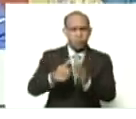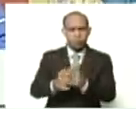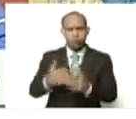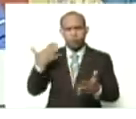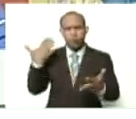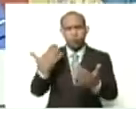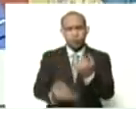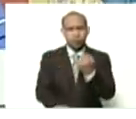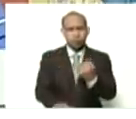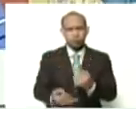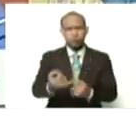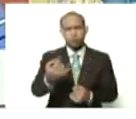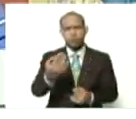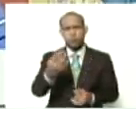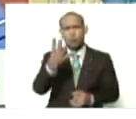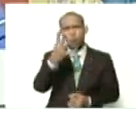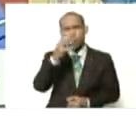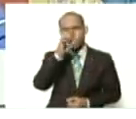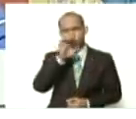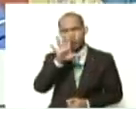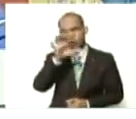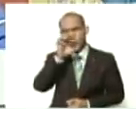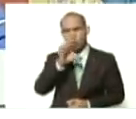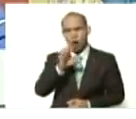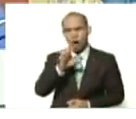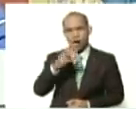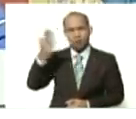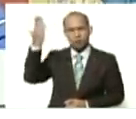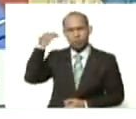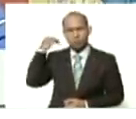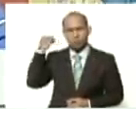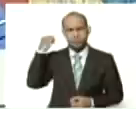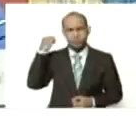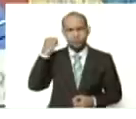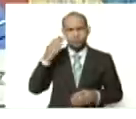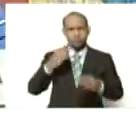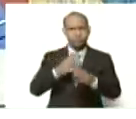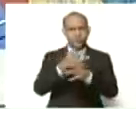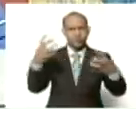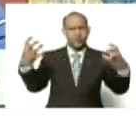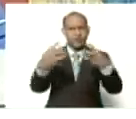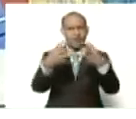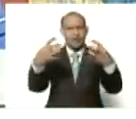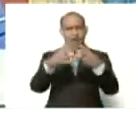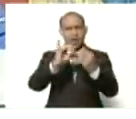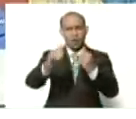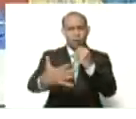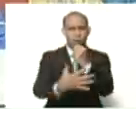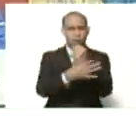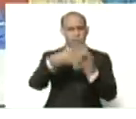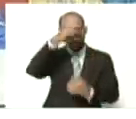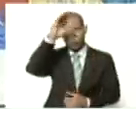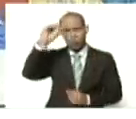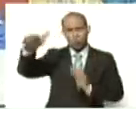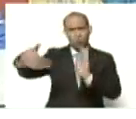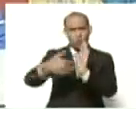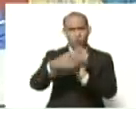últimos 4 o 5 años por la guerra del trumpismo, guaidosismo contra Venezuela.